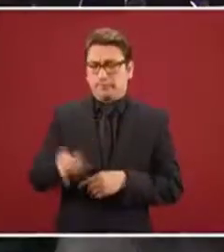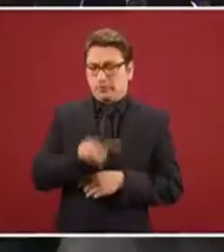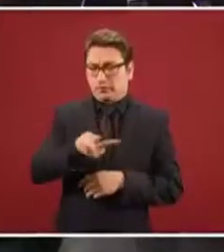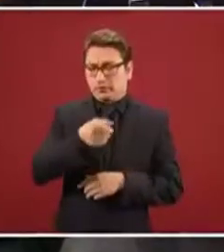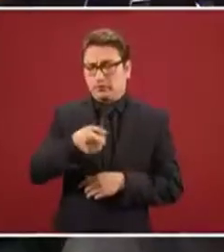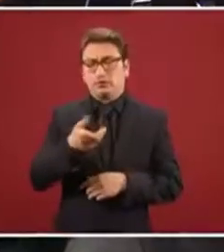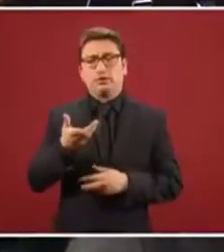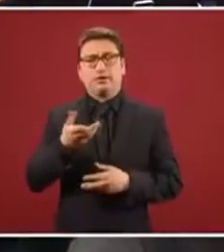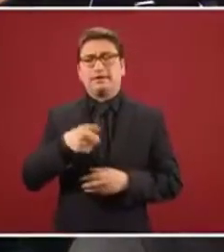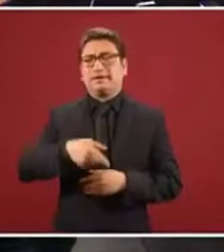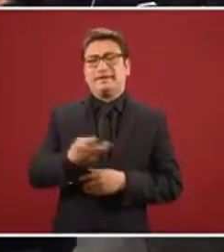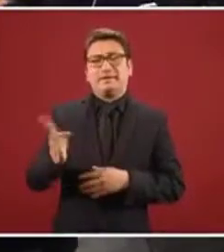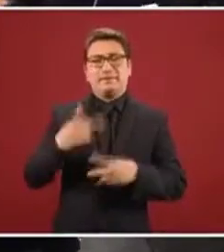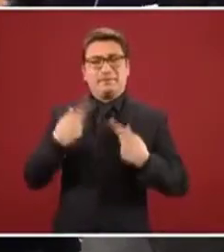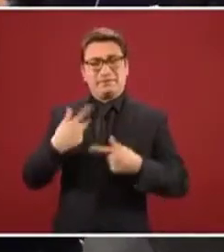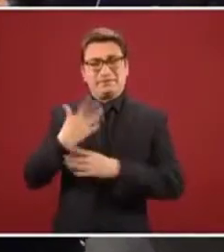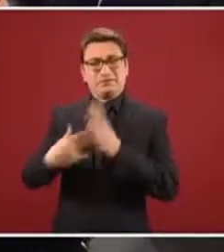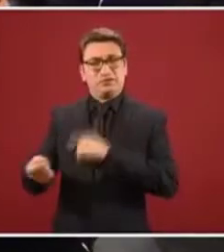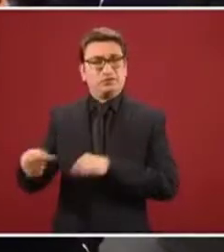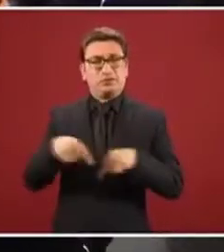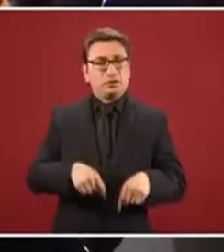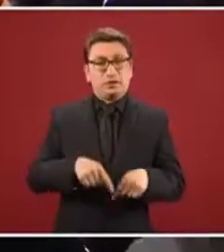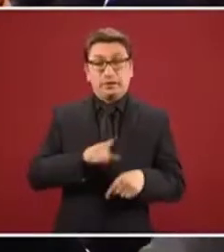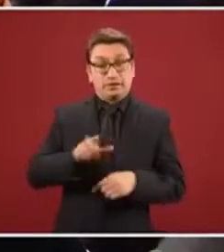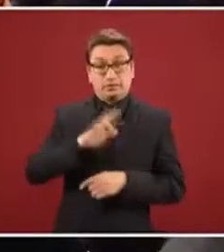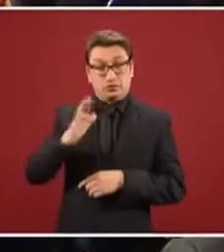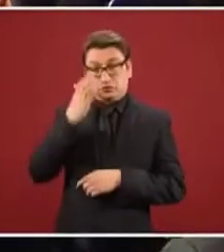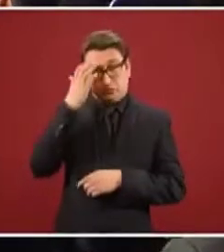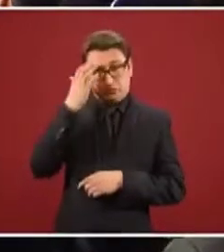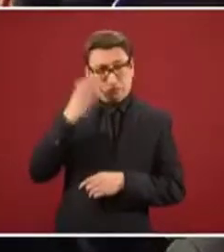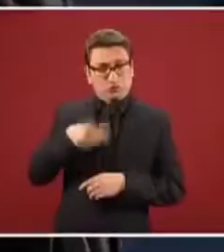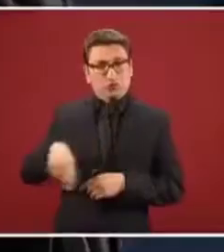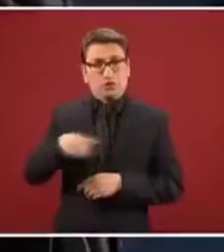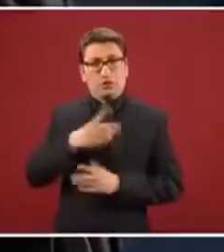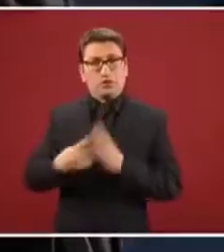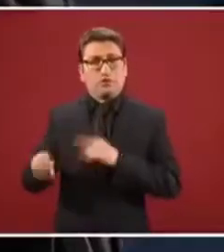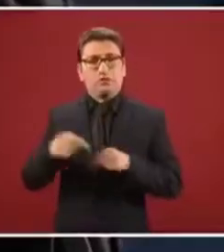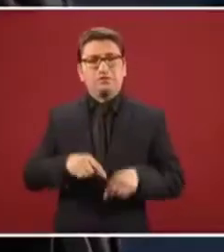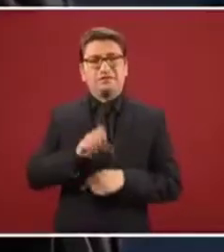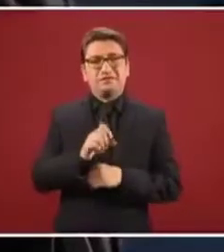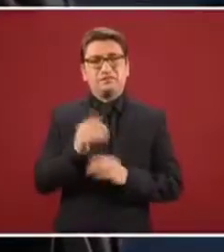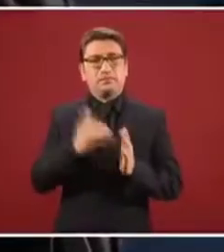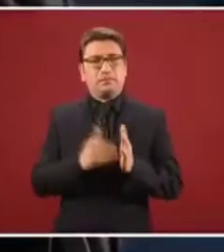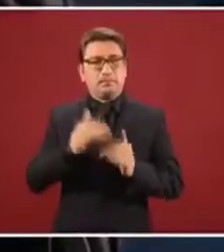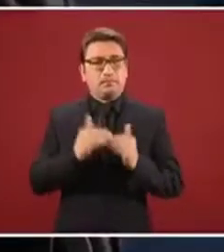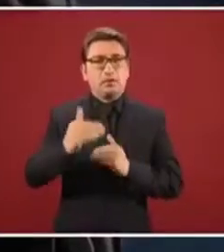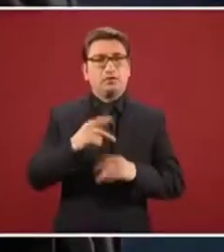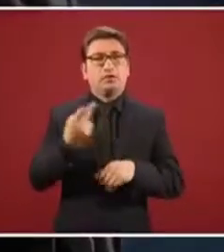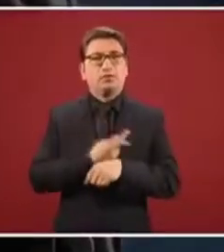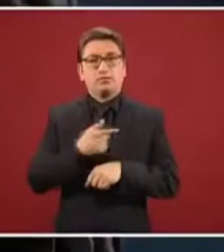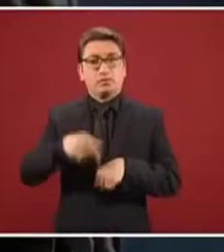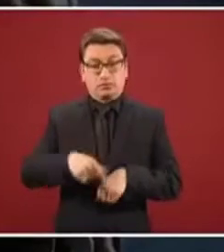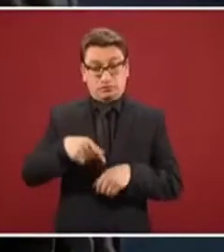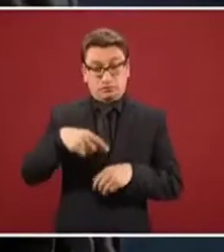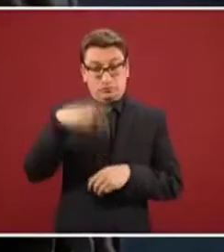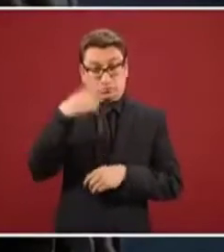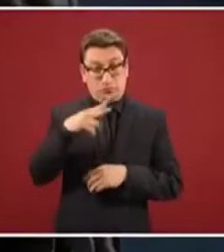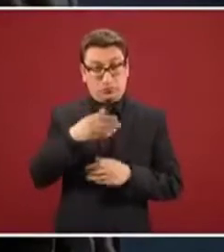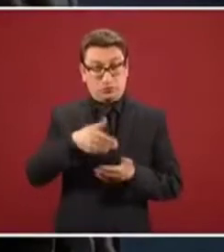es lo que sucede con estas personas que no fueron reconocidas como refugiados, que son más de 60,000? ¿Qué pasa? ¿Se les expulsa del país?